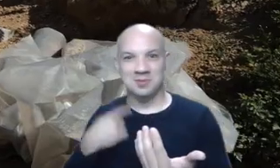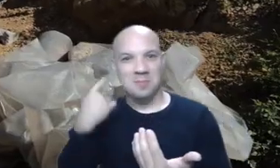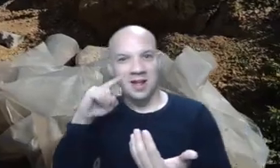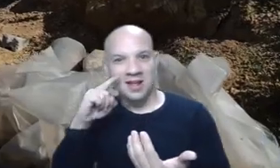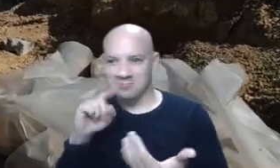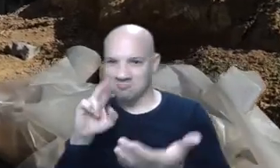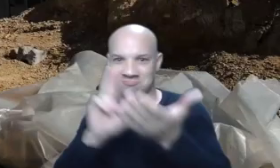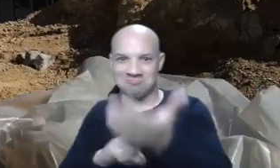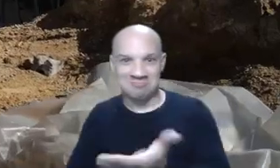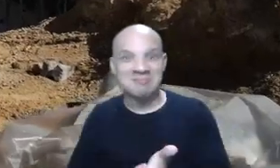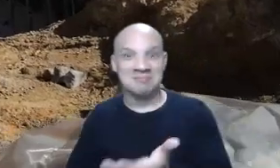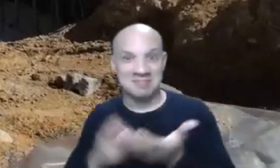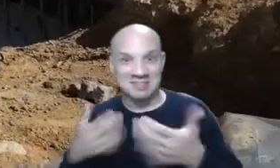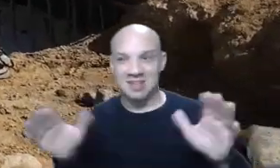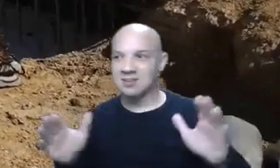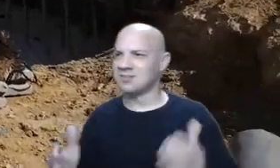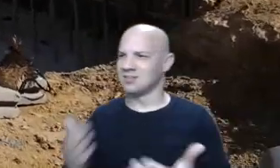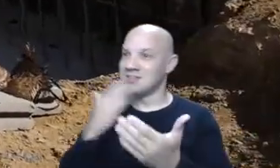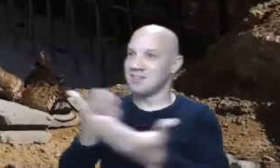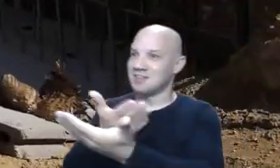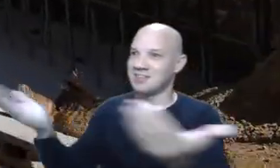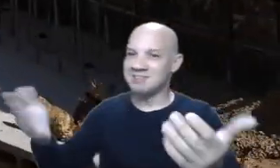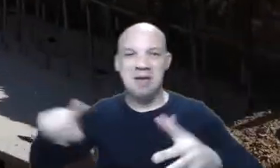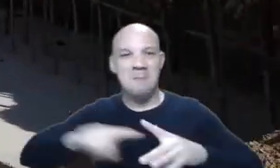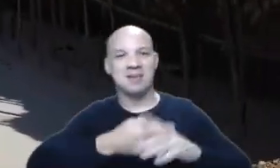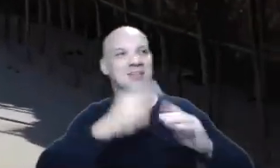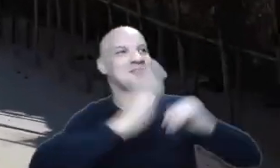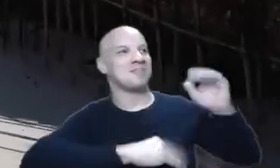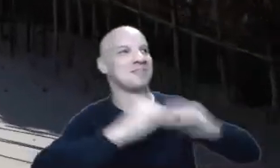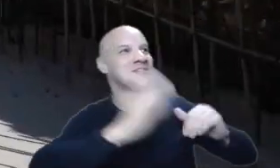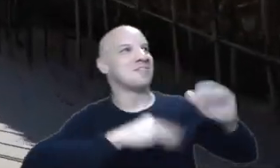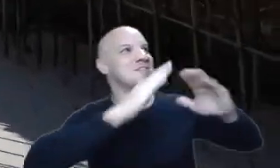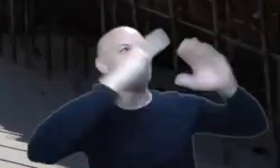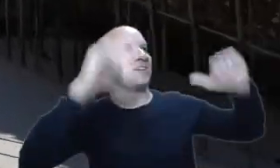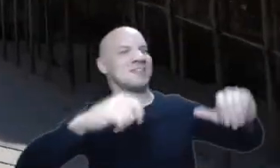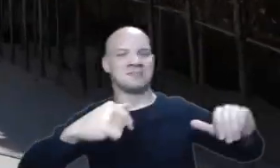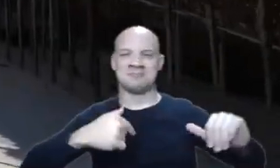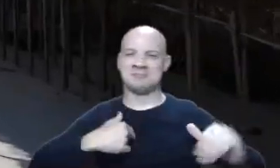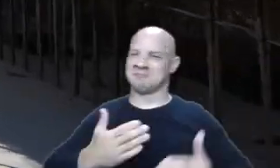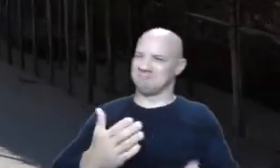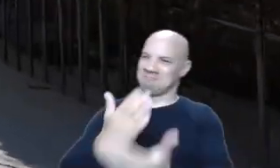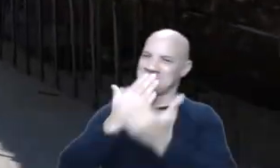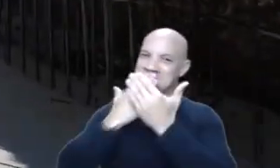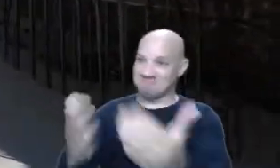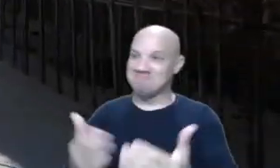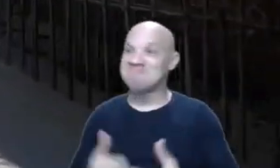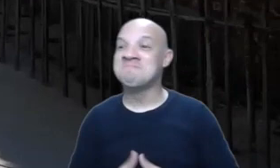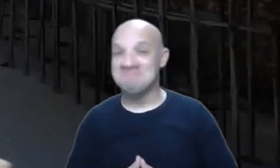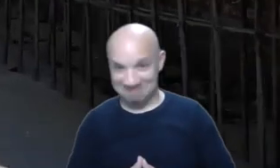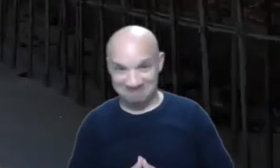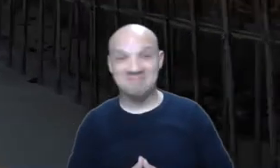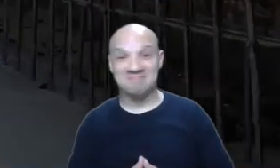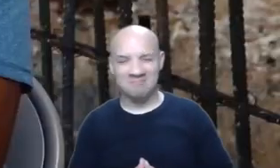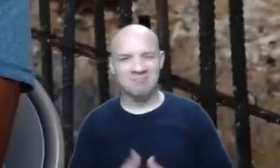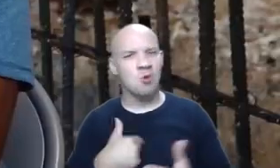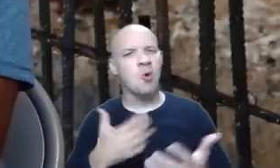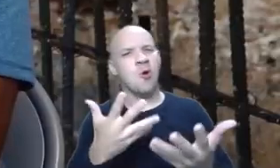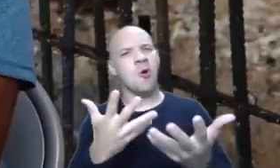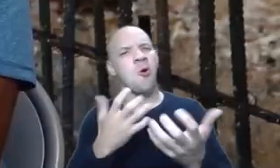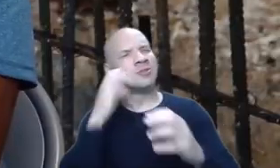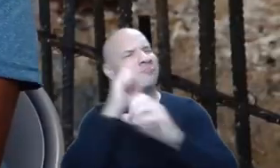esperando para firmar el contrato. Y gracias a ellos, pues ya están empezando a construir y estoy muy agradecido. Siempre que hay una